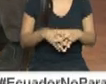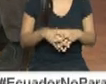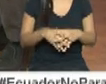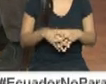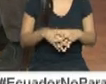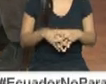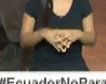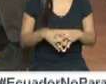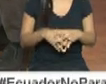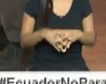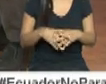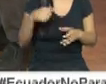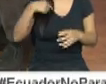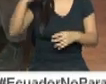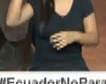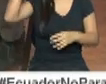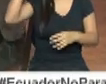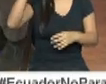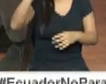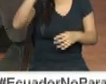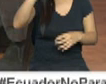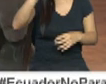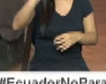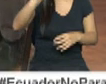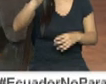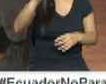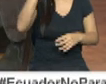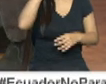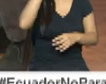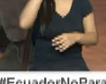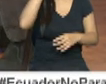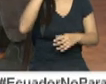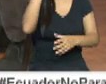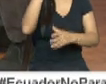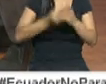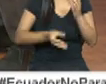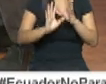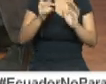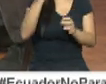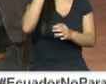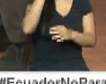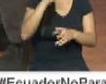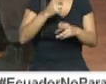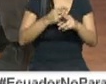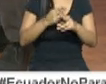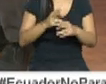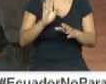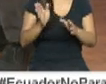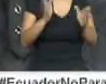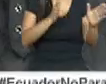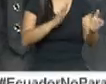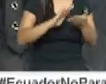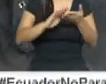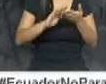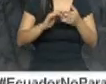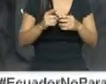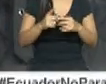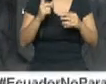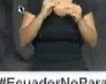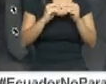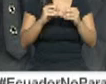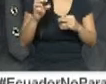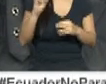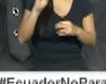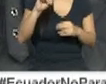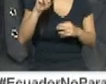el autor que me decía para no caer en vacancia. A ver, yo me quiero referir un poco a lo que decía Mario,